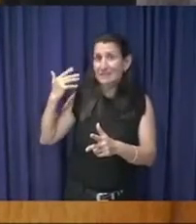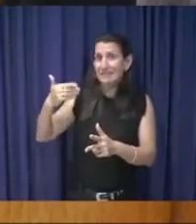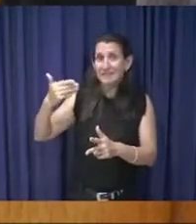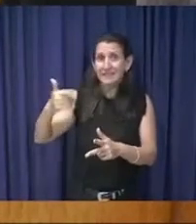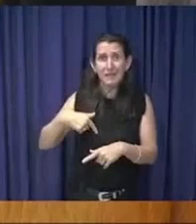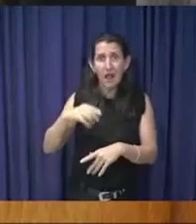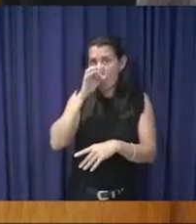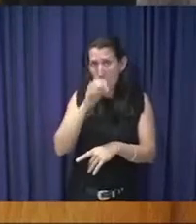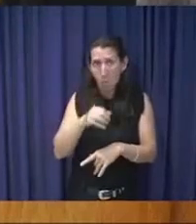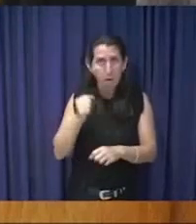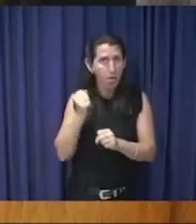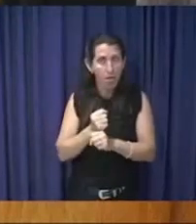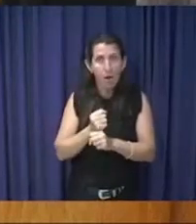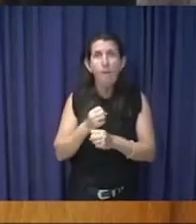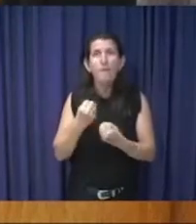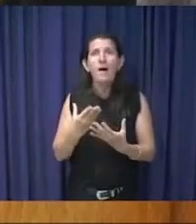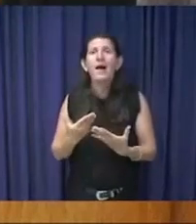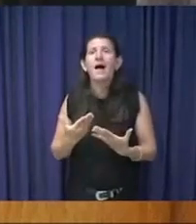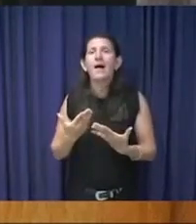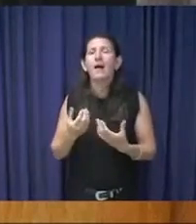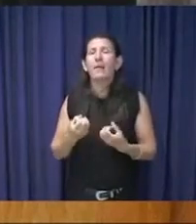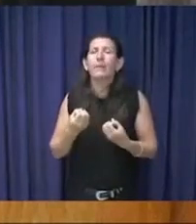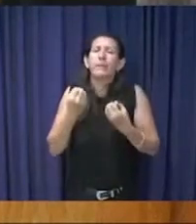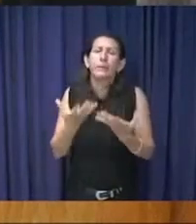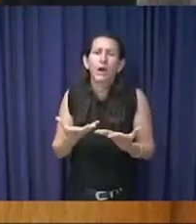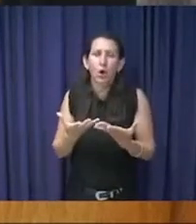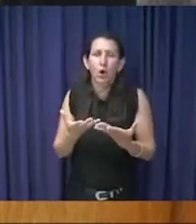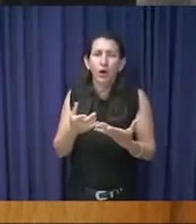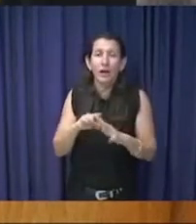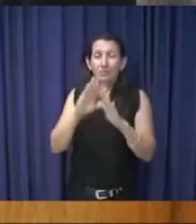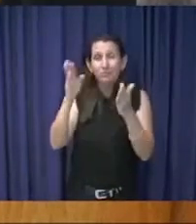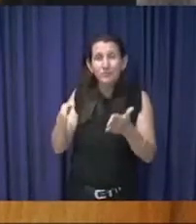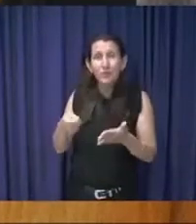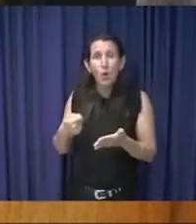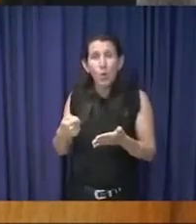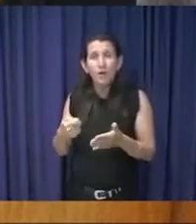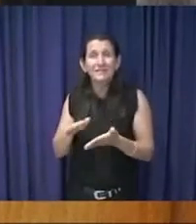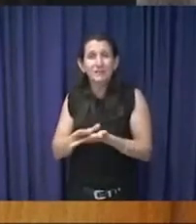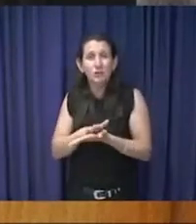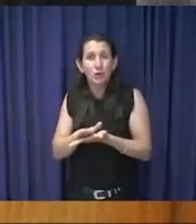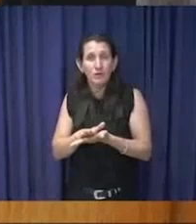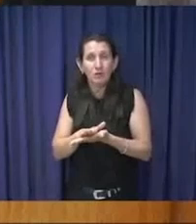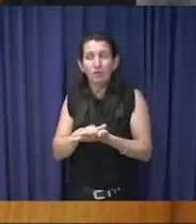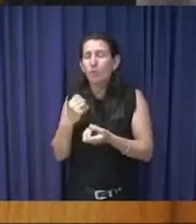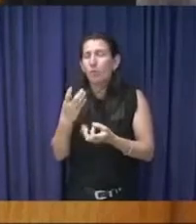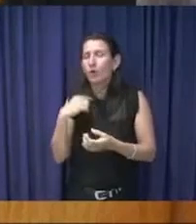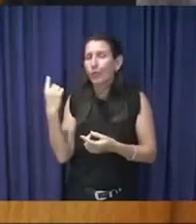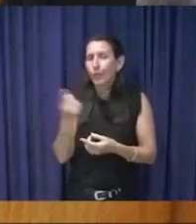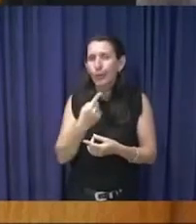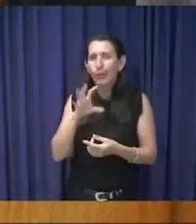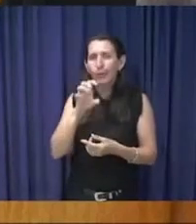nada para mejorar la situación de esta caja de jubilaciones de la que estamos orgullosos los entrerrianos. Porque como les decía, aquí me lo